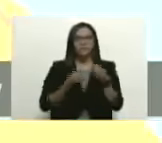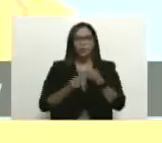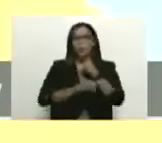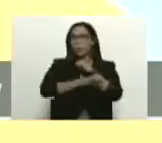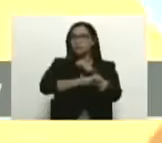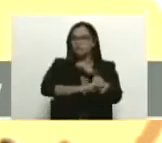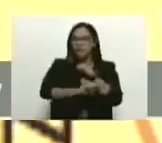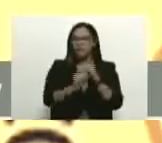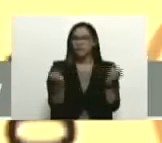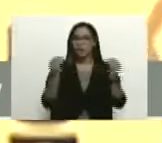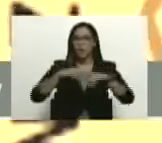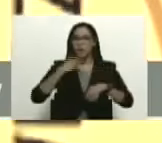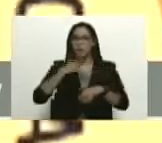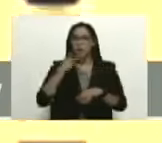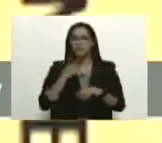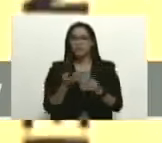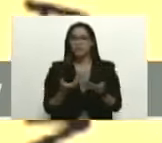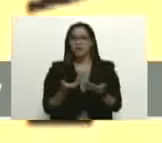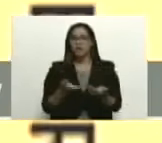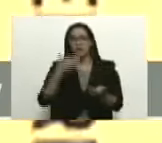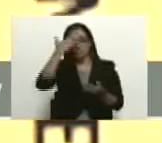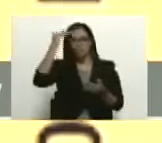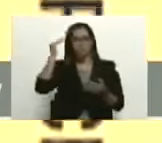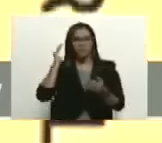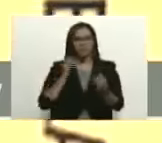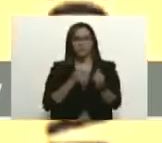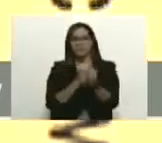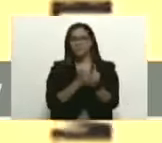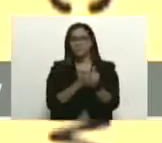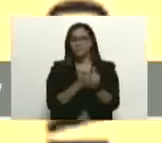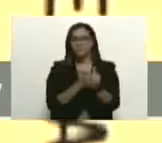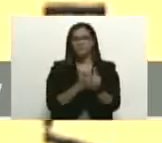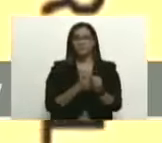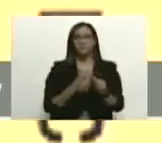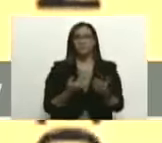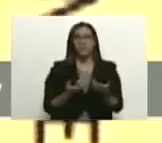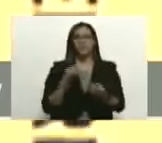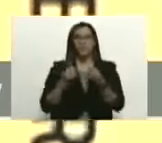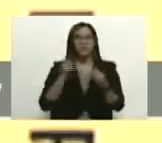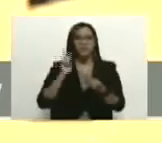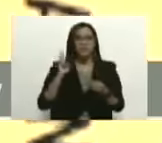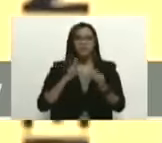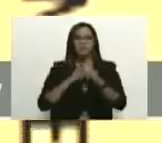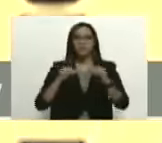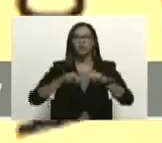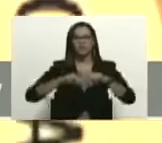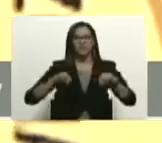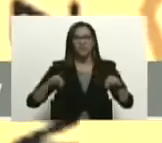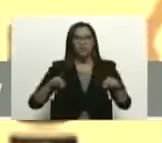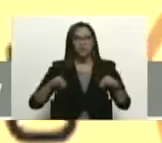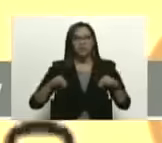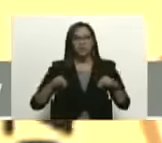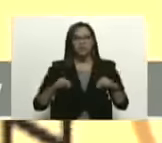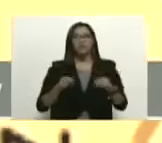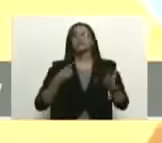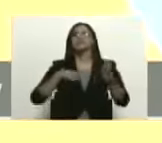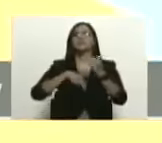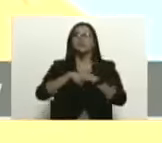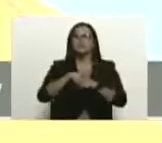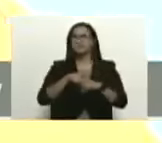un arreglo político a espaldas de Venezuela. O sea, el laudo le quitó a Venezuela casi todo ese territorio, llegó hasta las bocas